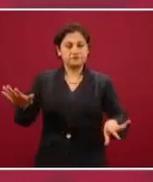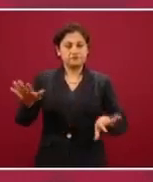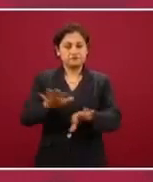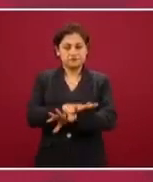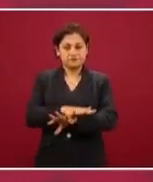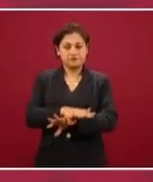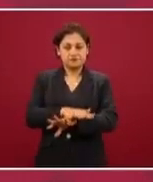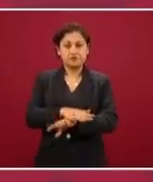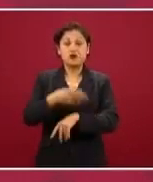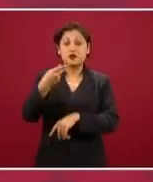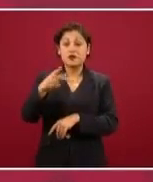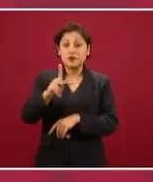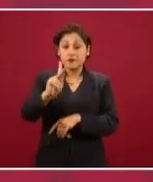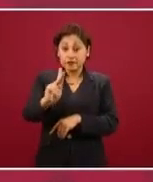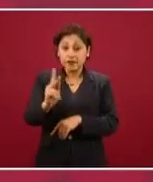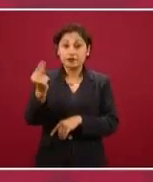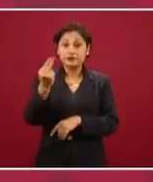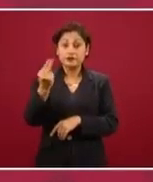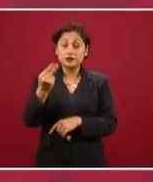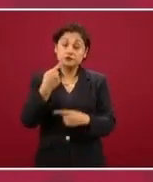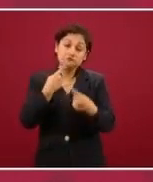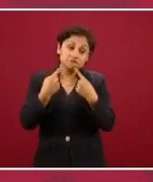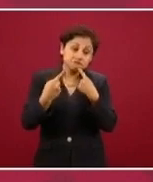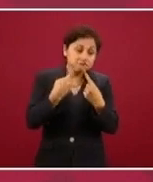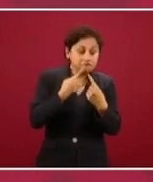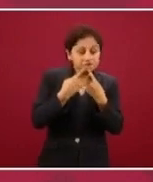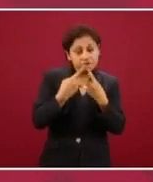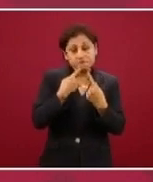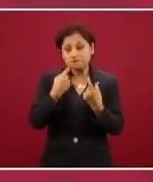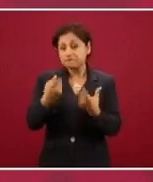armonizar y ponernos de acuerdo,